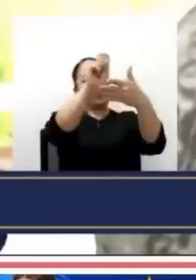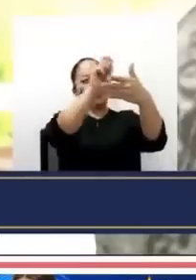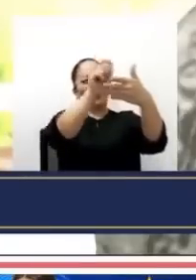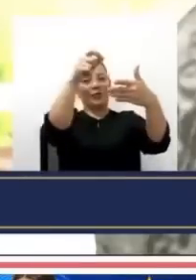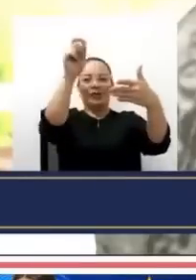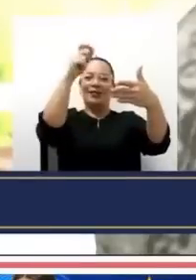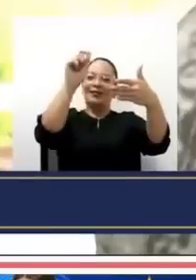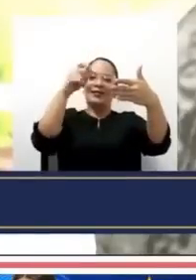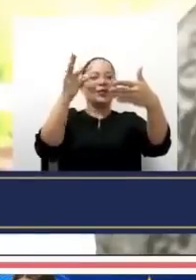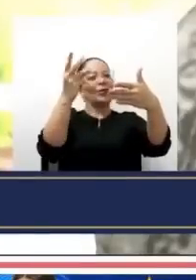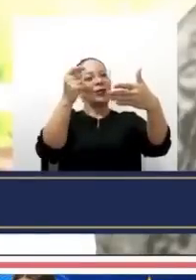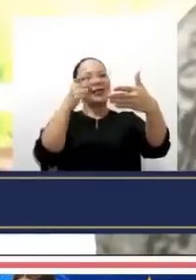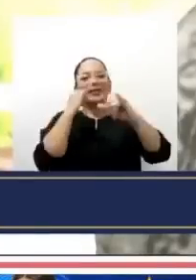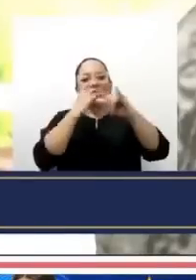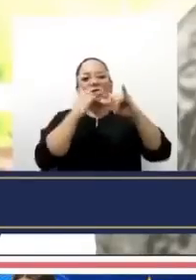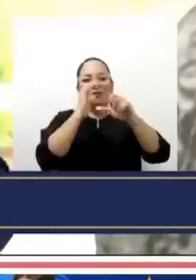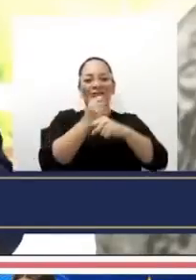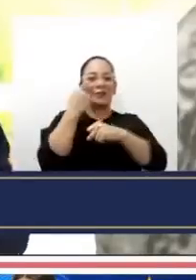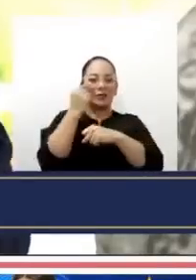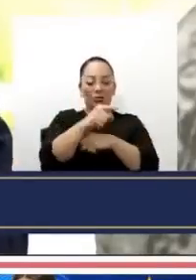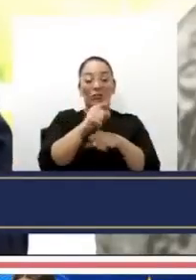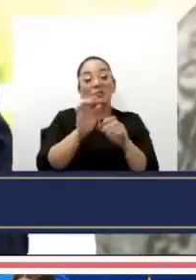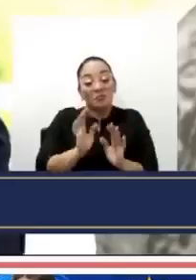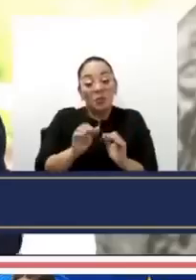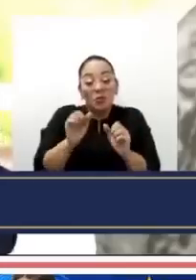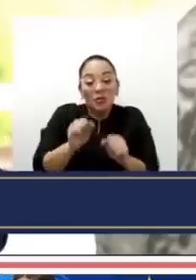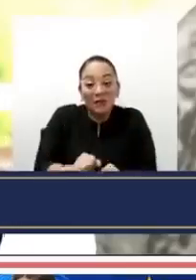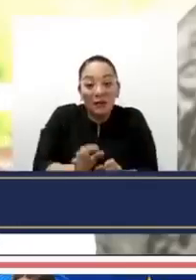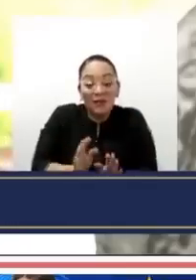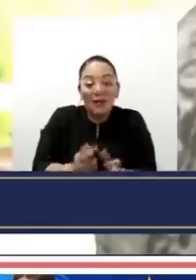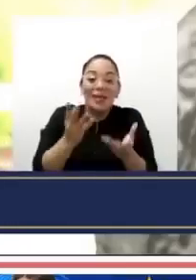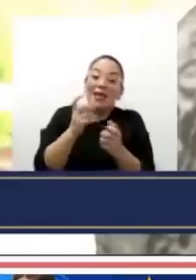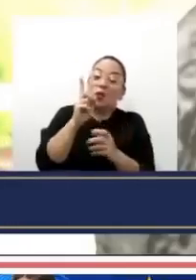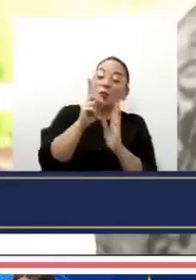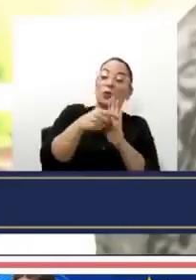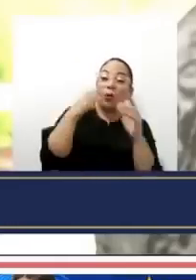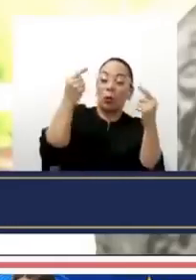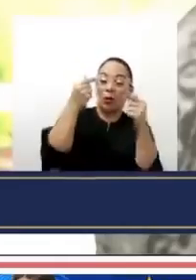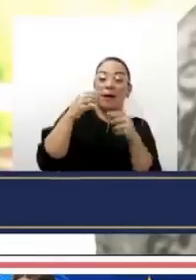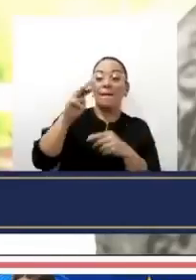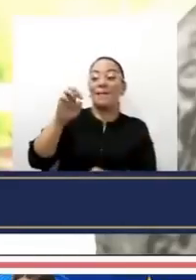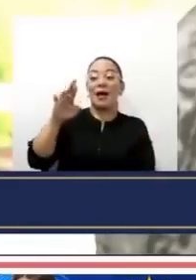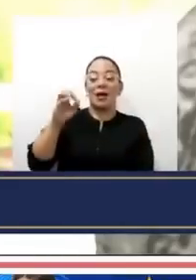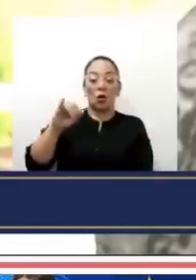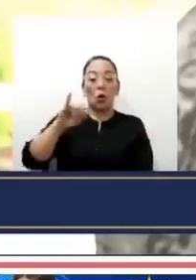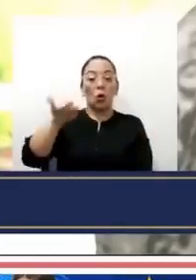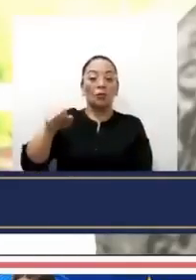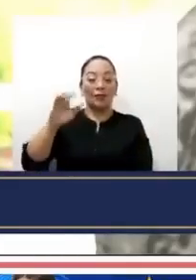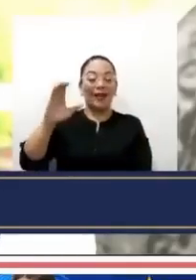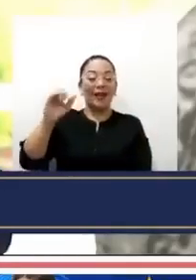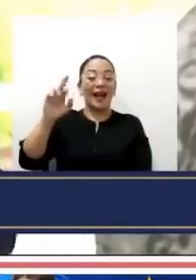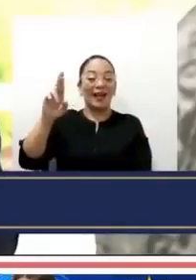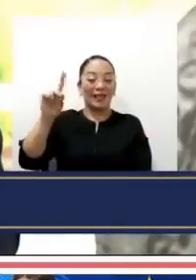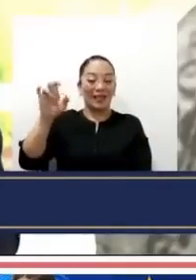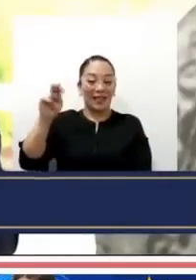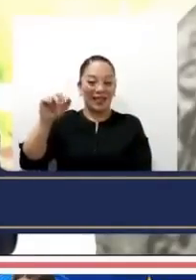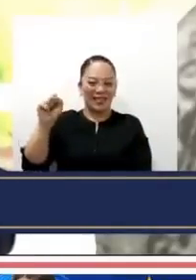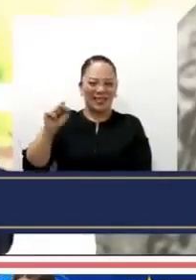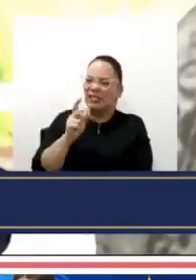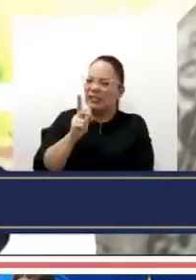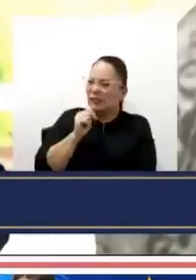de cuántas denuncias le hace a usted. Posiblemente quiere su minuto de gloria. Se llama Mario José Cárdenas Bolaños.